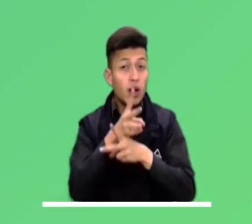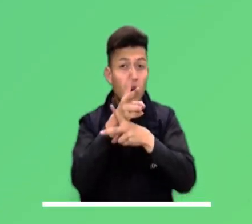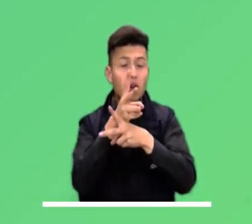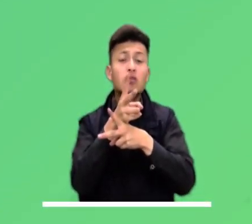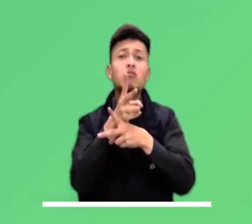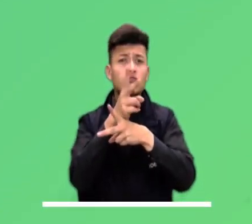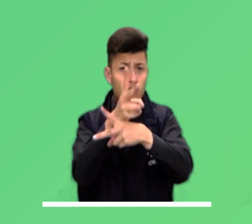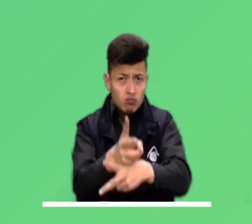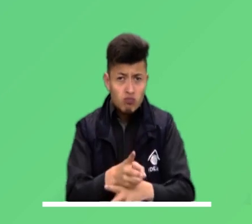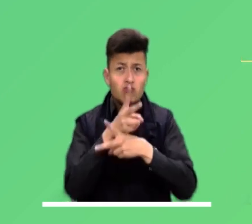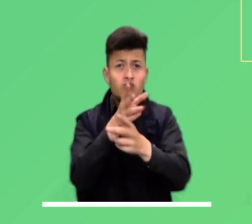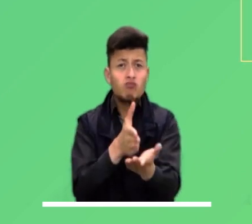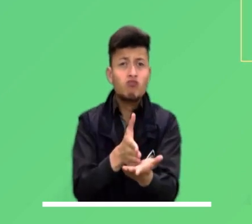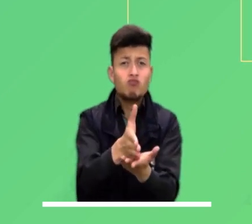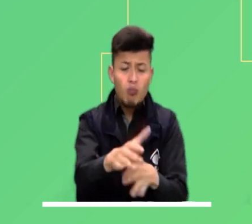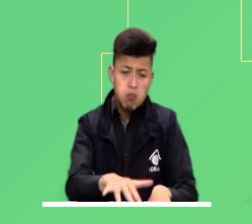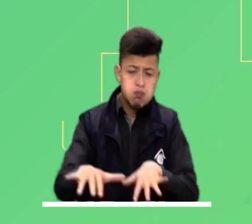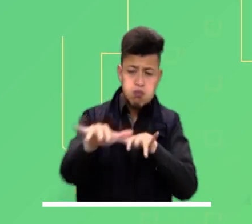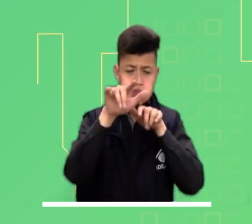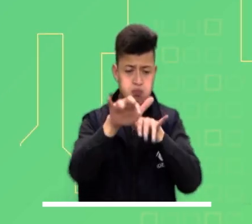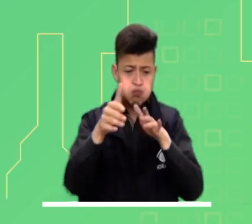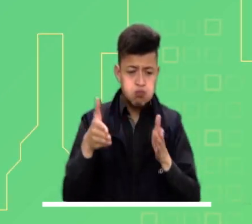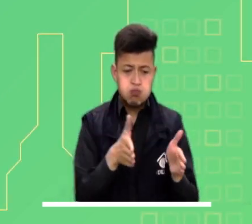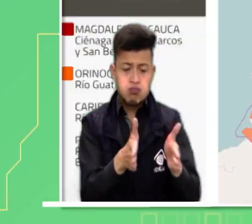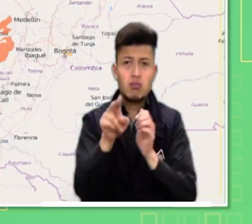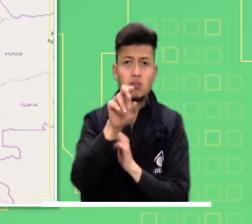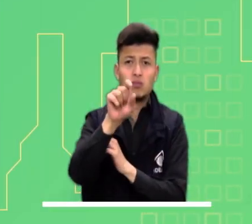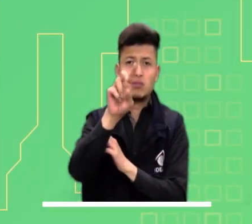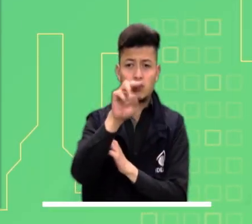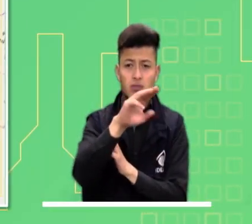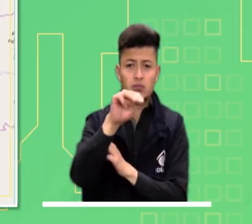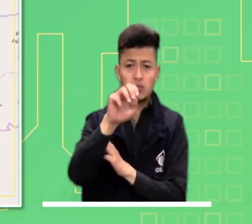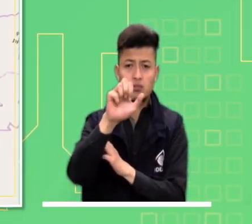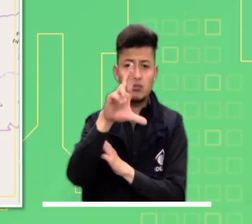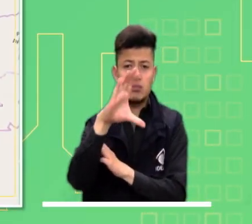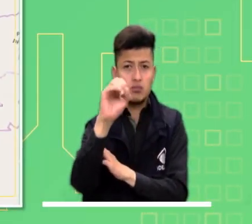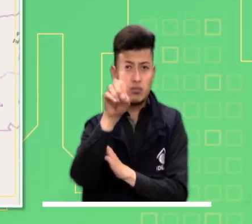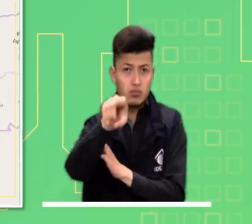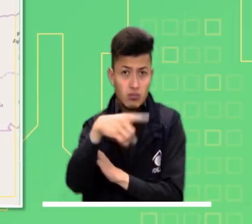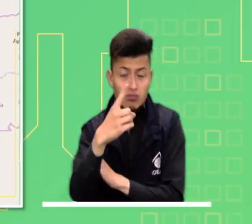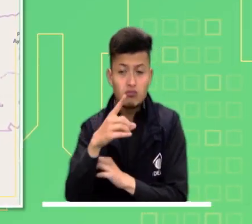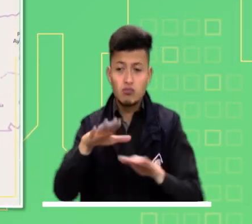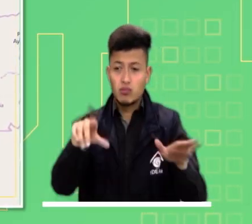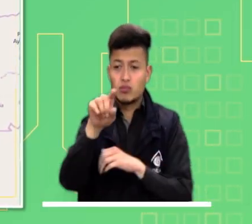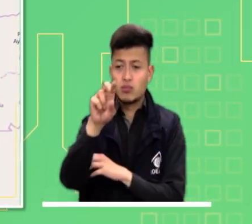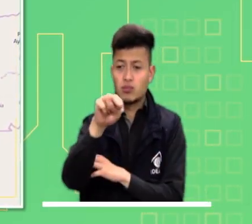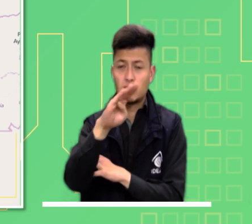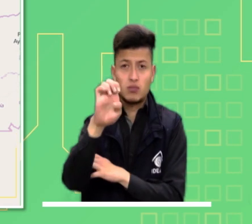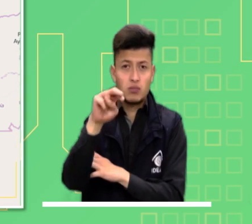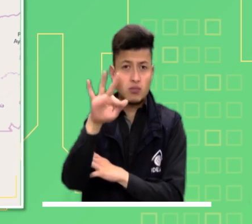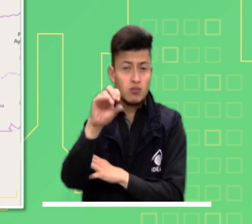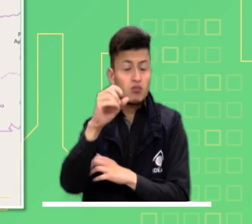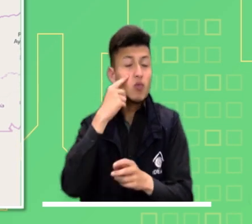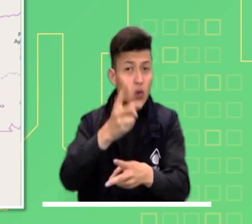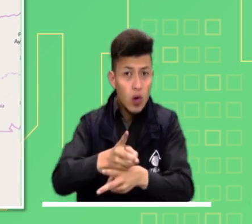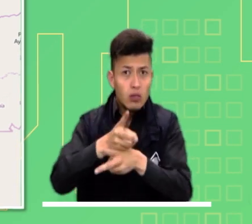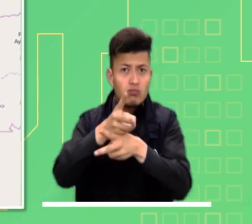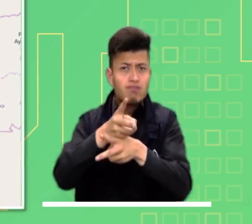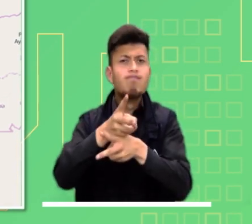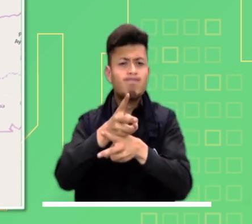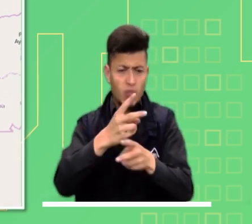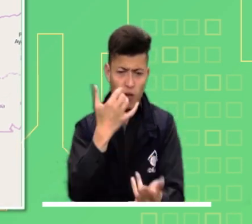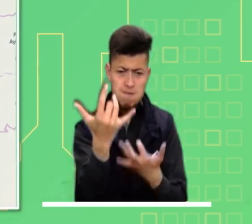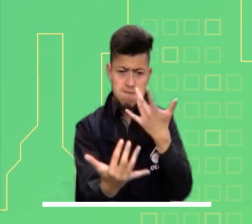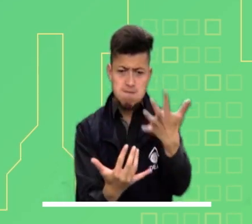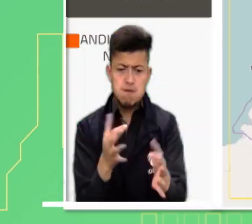Ahora, mucha atención a las principales alertas para hoy a nivel nacional. Continúan las inundaciones en la Ciénaga de San Marcos y de San Benito